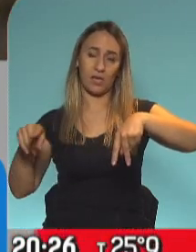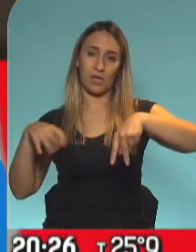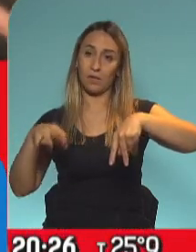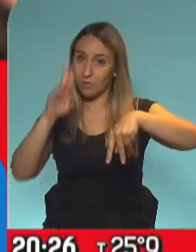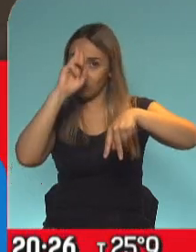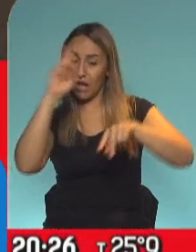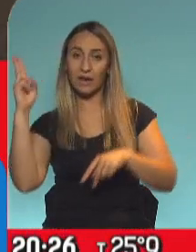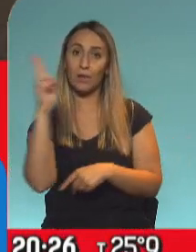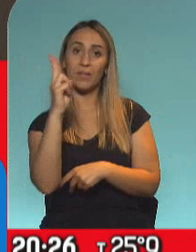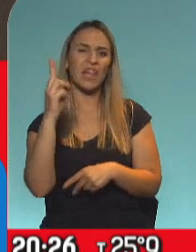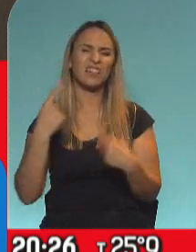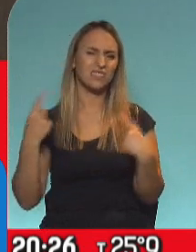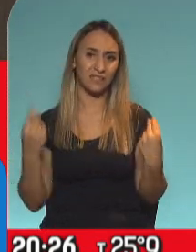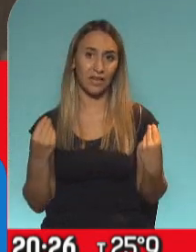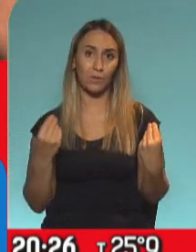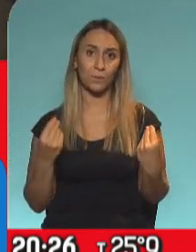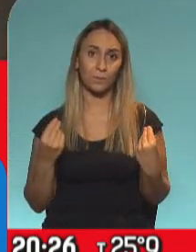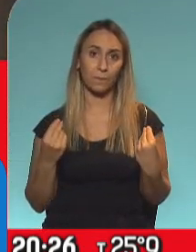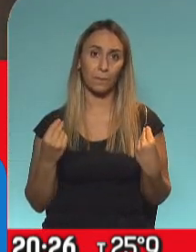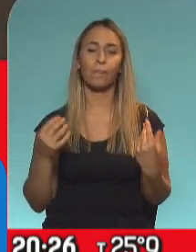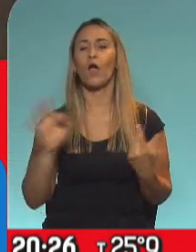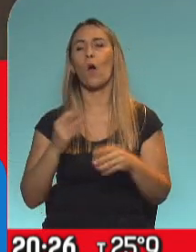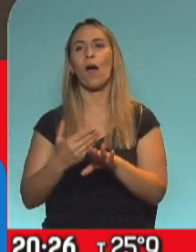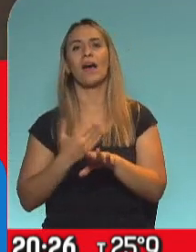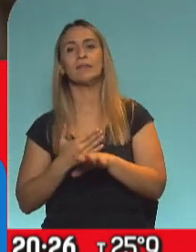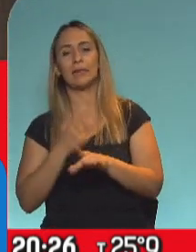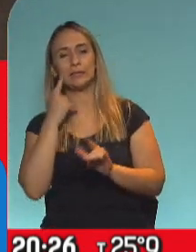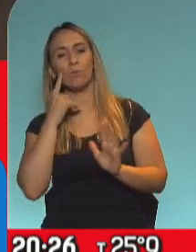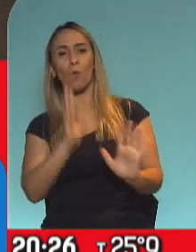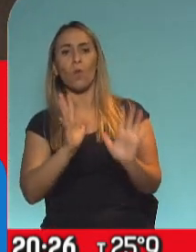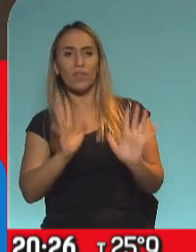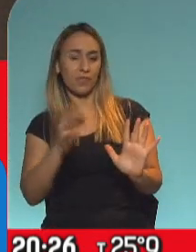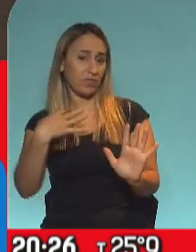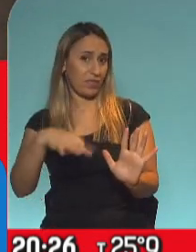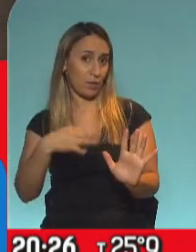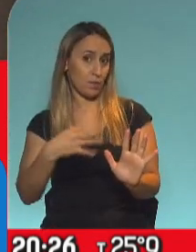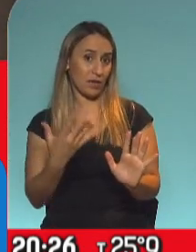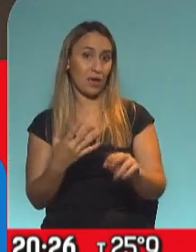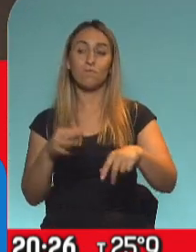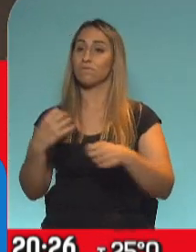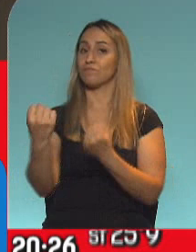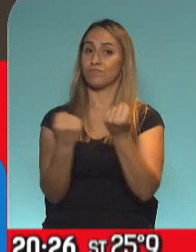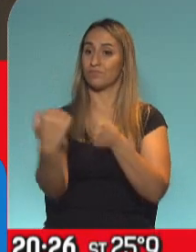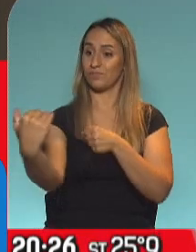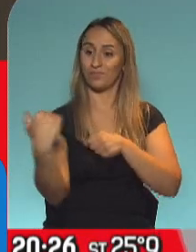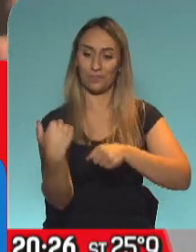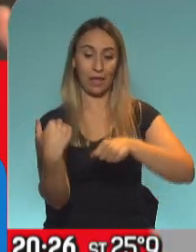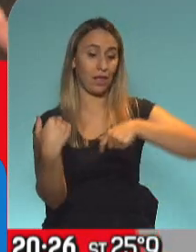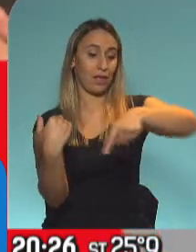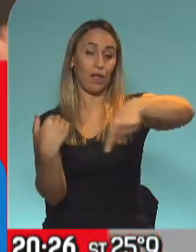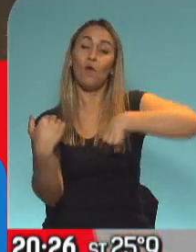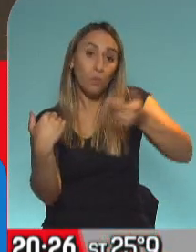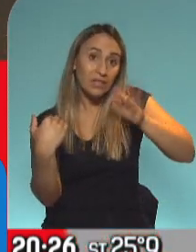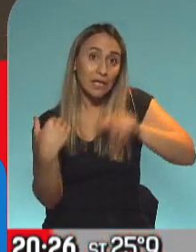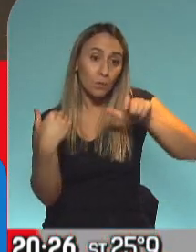respetar, digamos, básicamente, o prever, digamos, que detrás obviamente hay una senda peatonal donde circulan